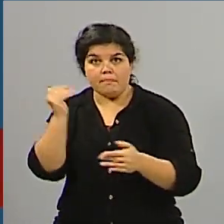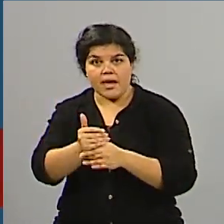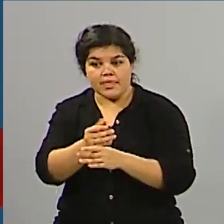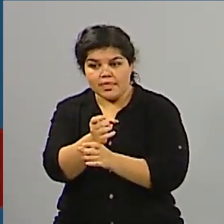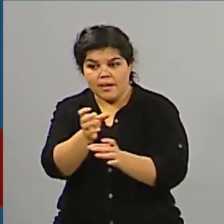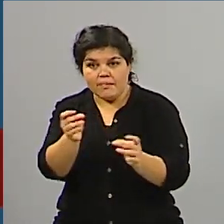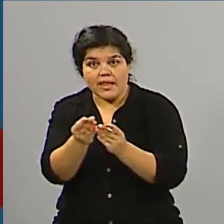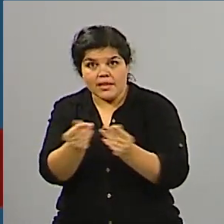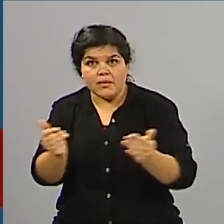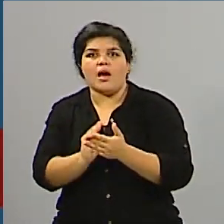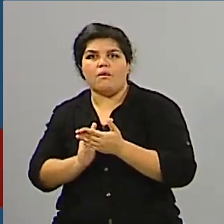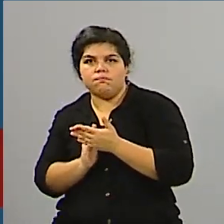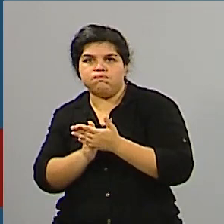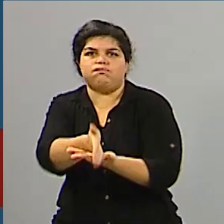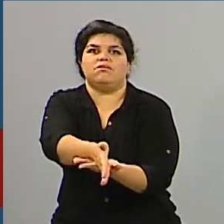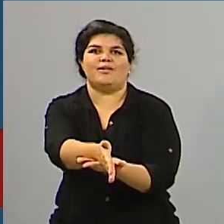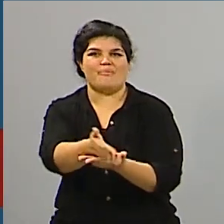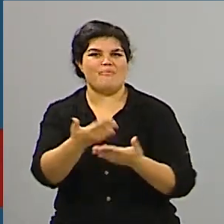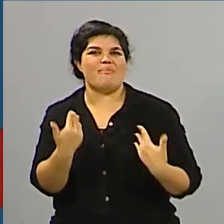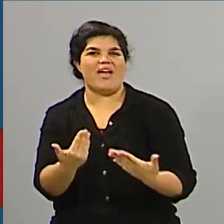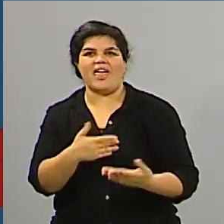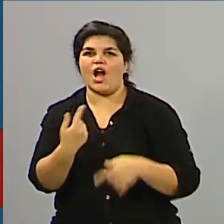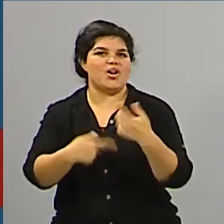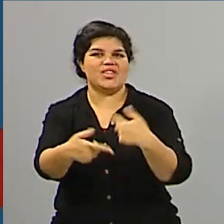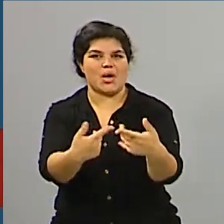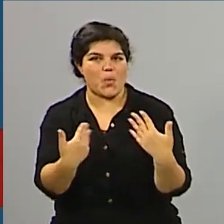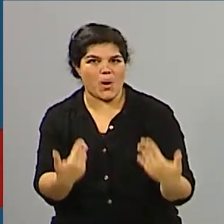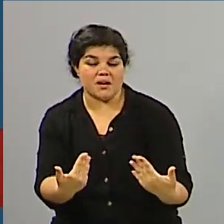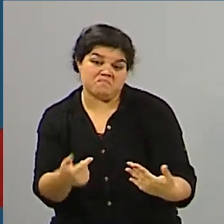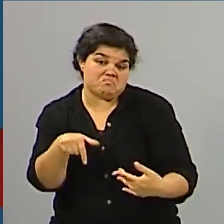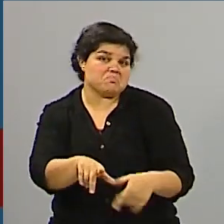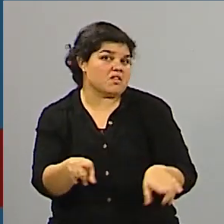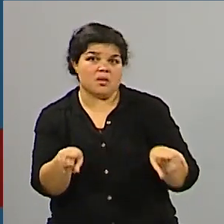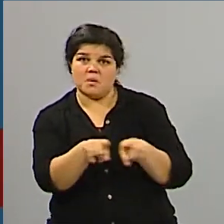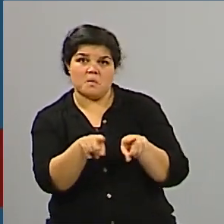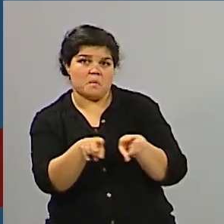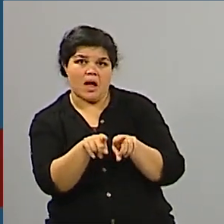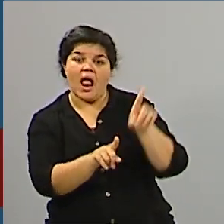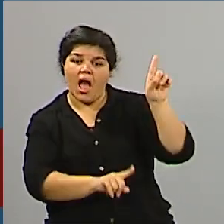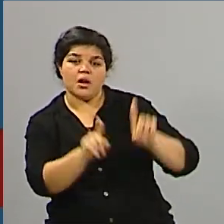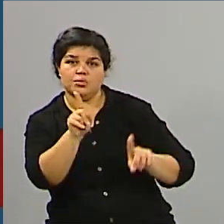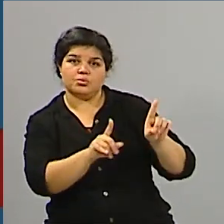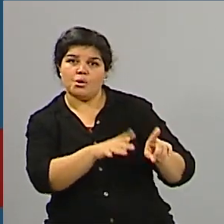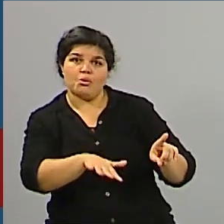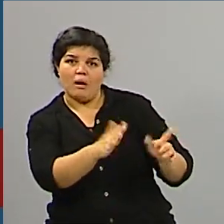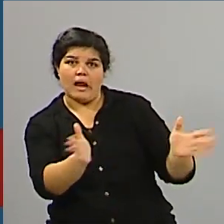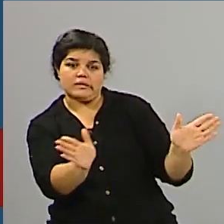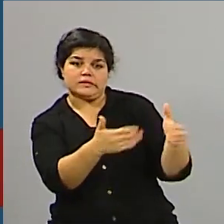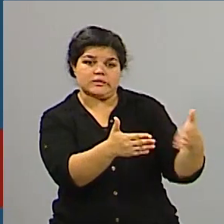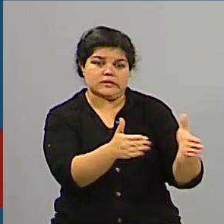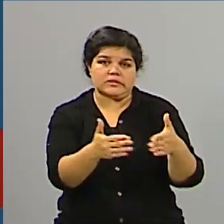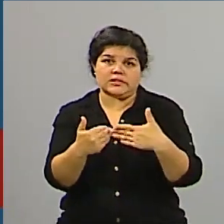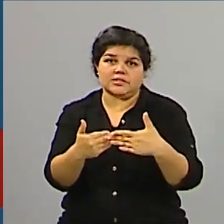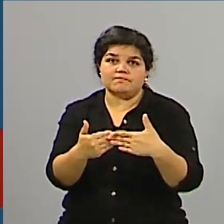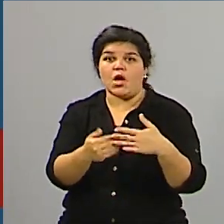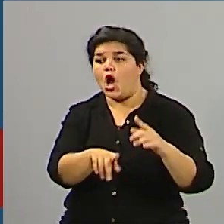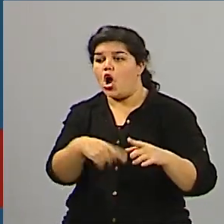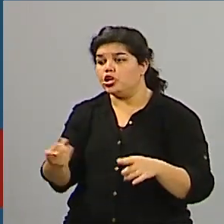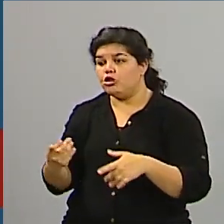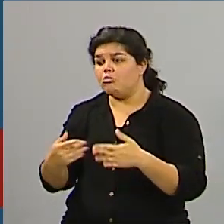del país que ayuda a que vengan un poquito más, pero no es que estamos desbordados de chilenos porque todos